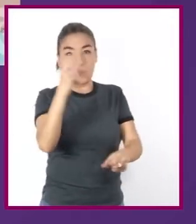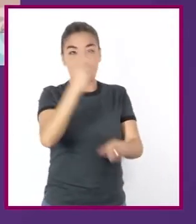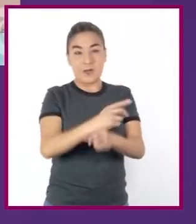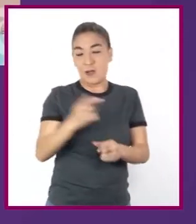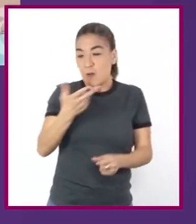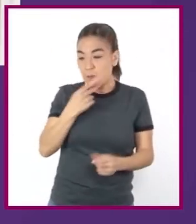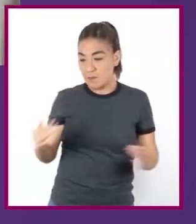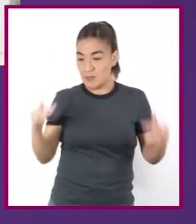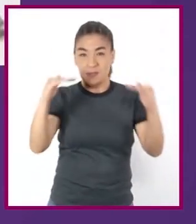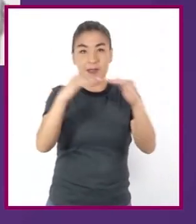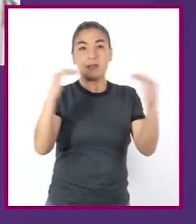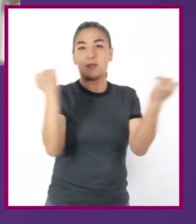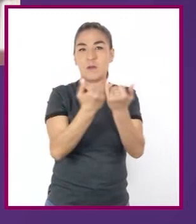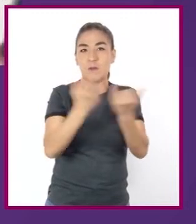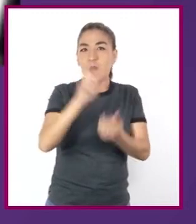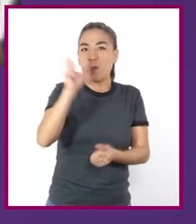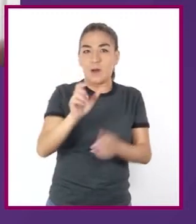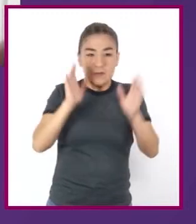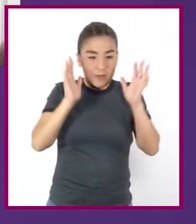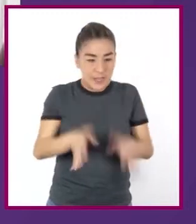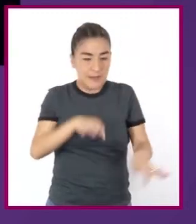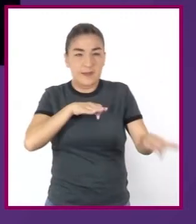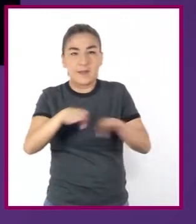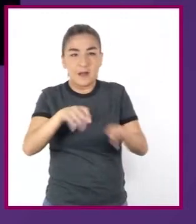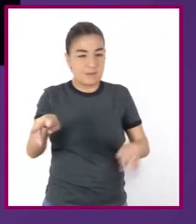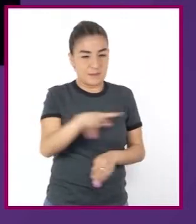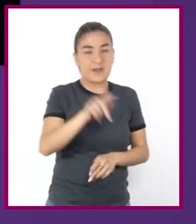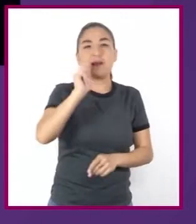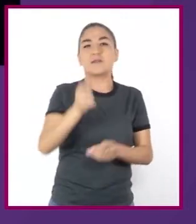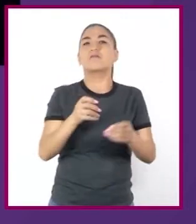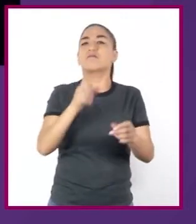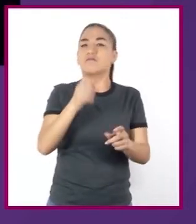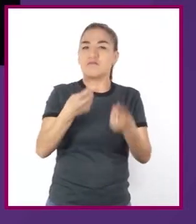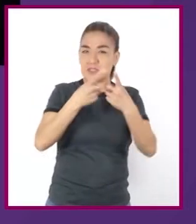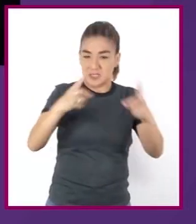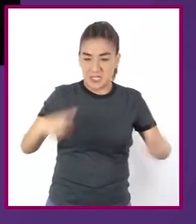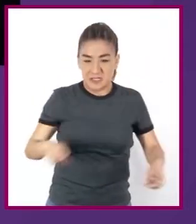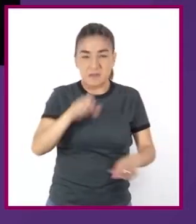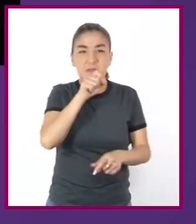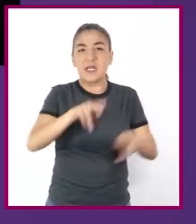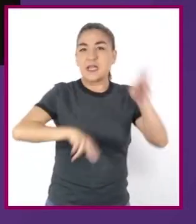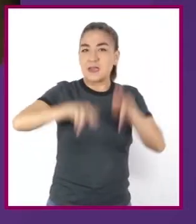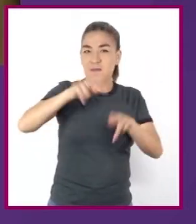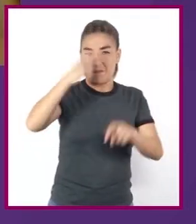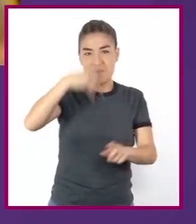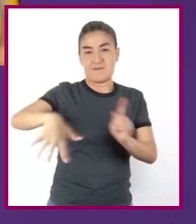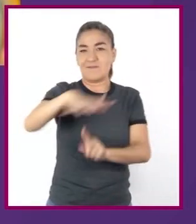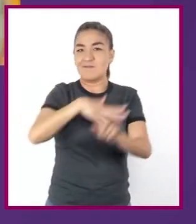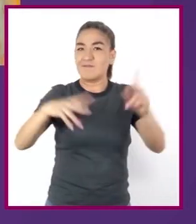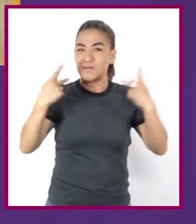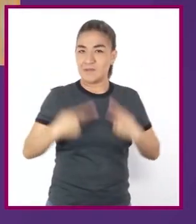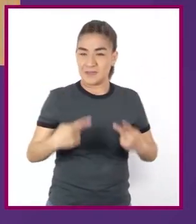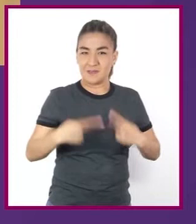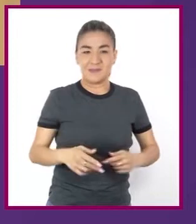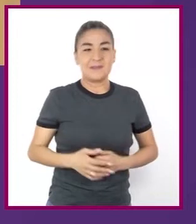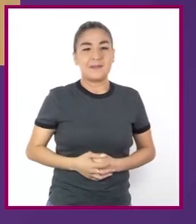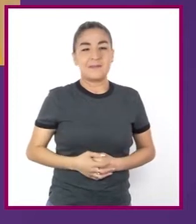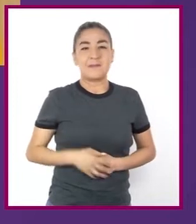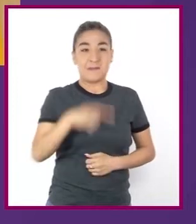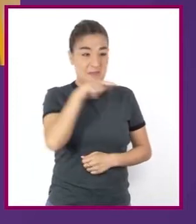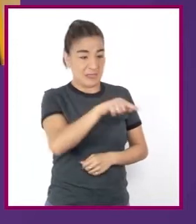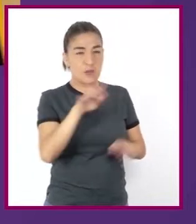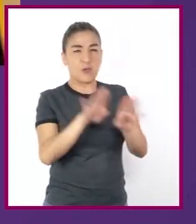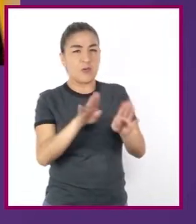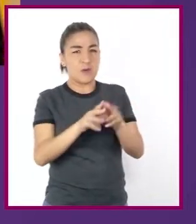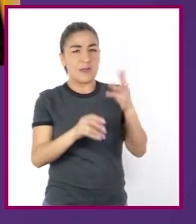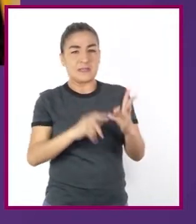que los hombres a la hora de influir en el desarrollo dentro de todos los niveles de la sociedad. Su lucha fue reconocida